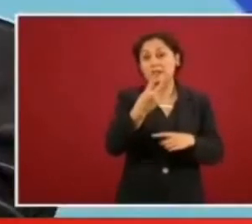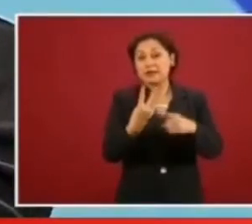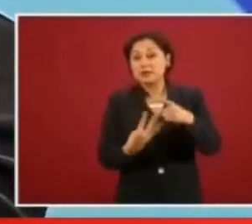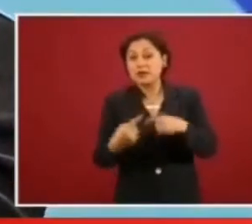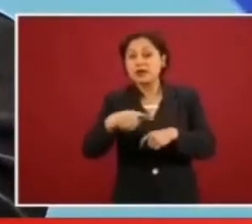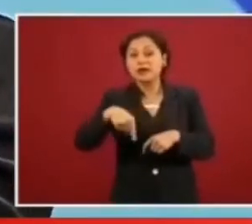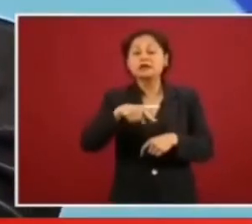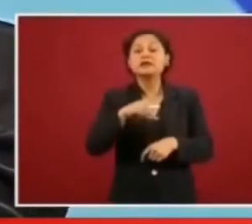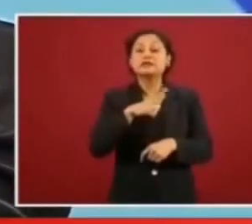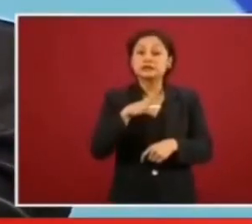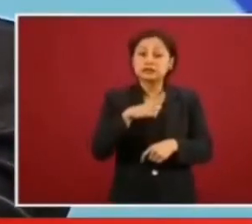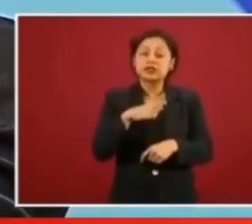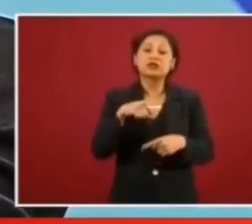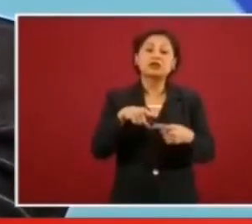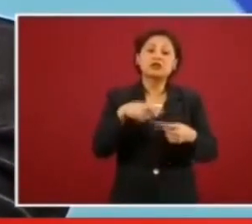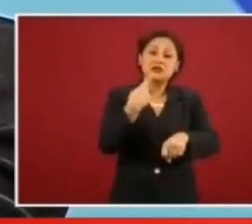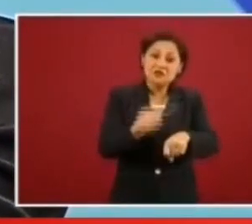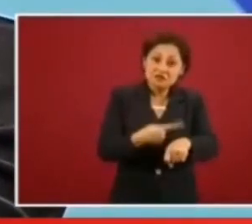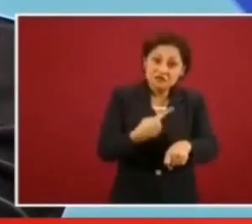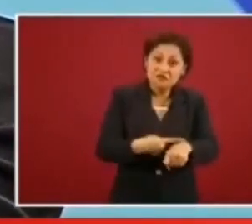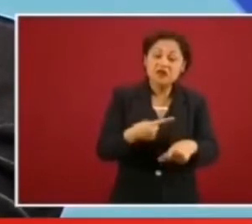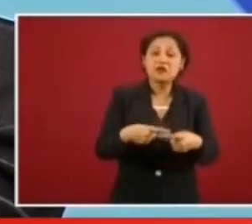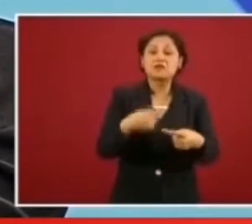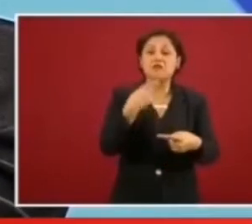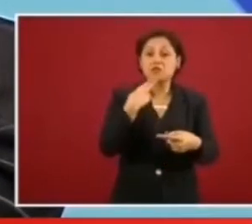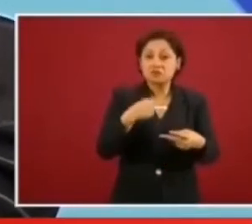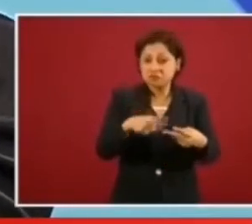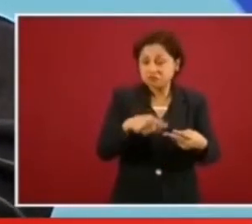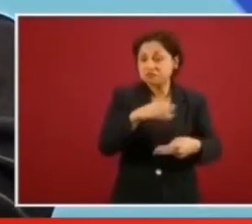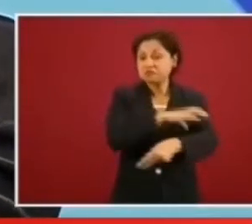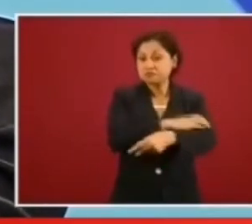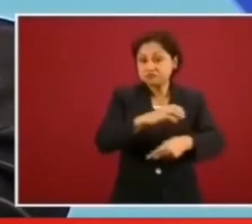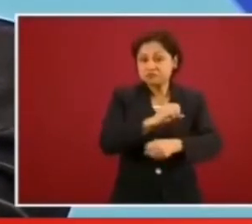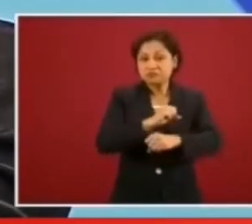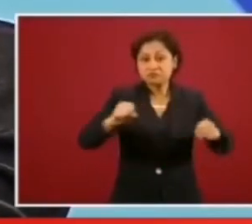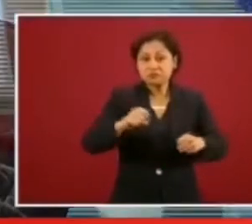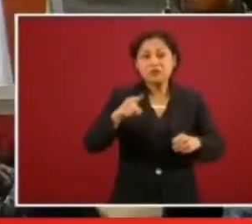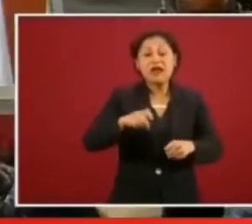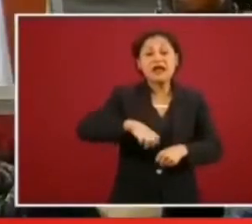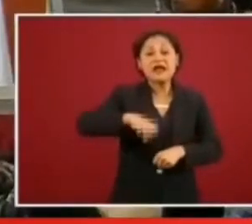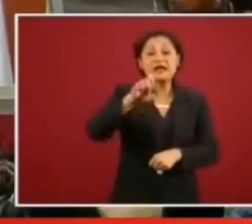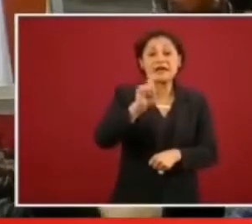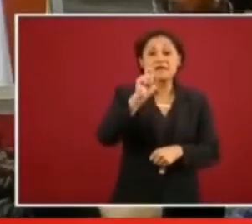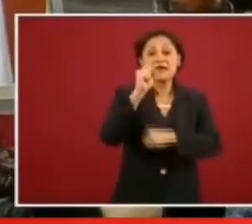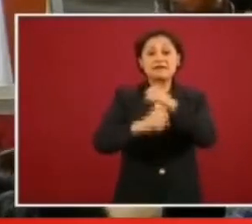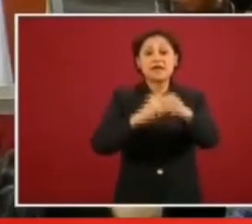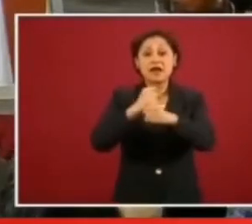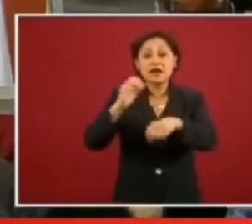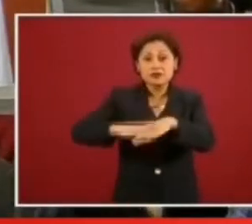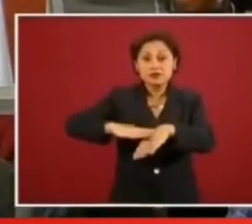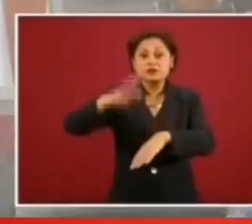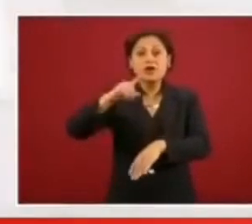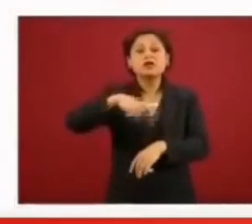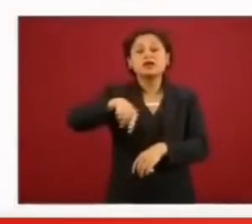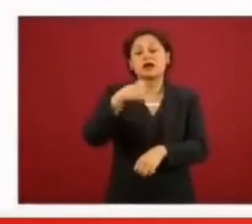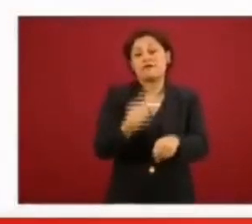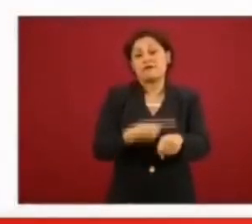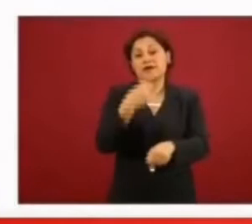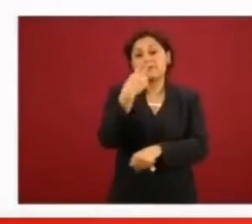tienen obesidad, hasta 14% de las personas mayores de 20 años tienen diabetes y